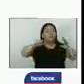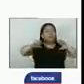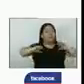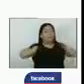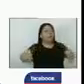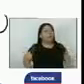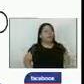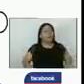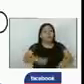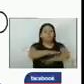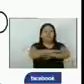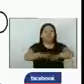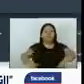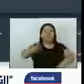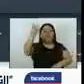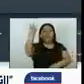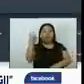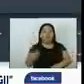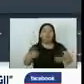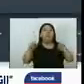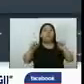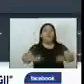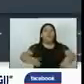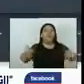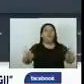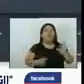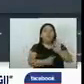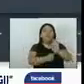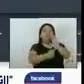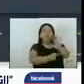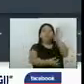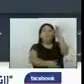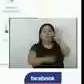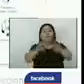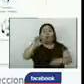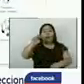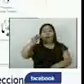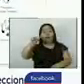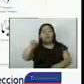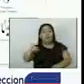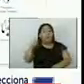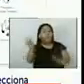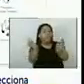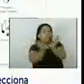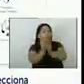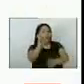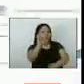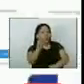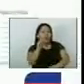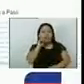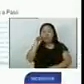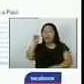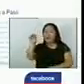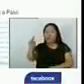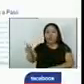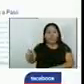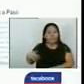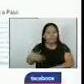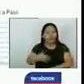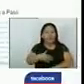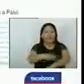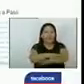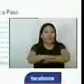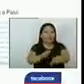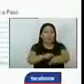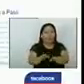Estado. El último día para realizar la declaración del impuesto sobre la renta es el 2 de mayo, y el funcionario dejó claro que no habrá